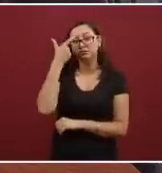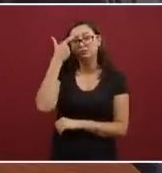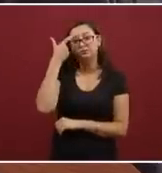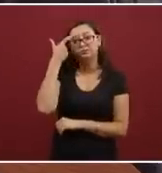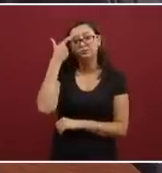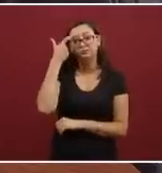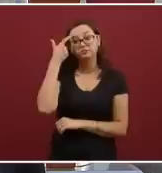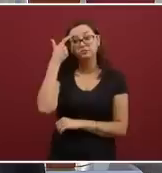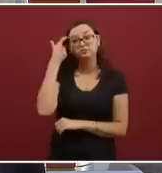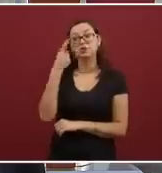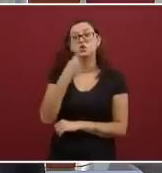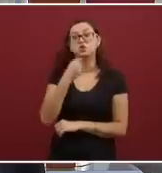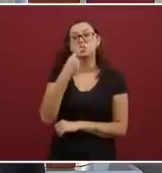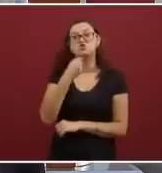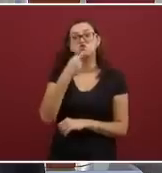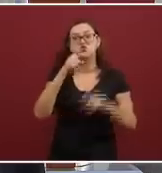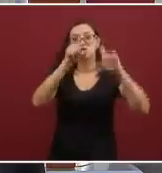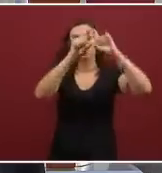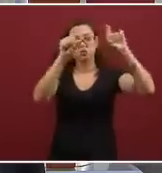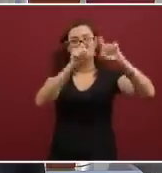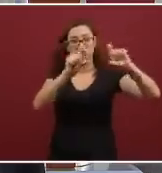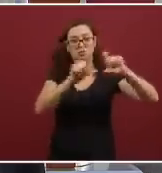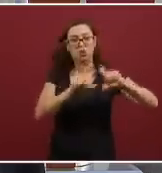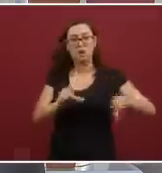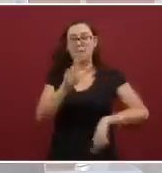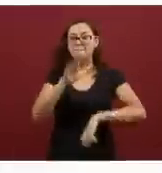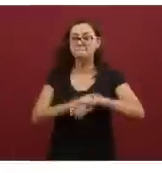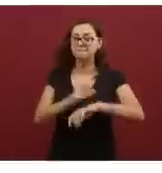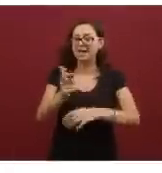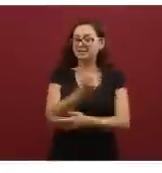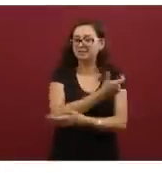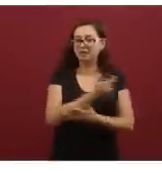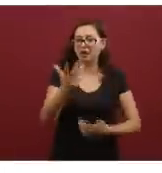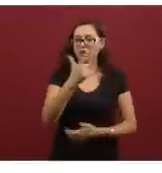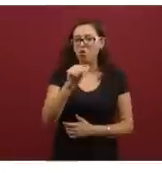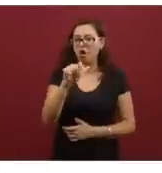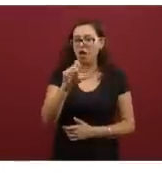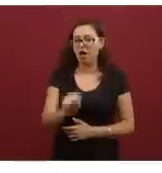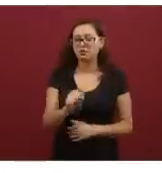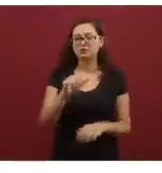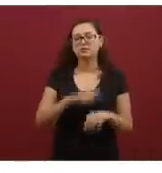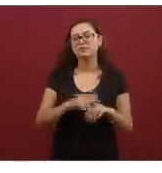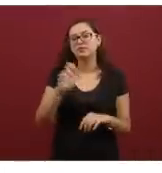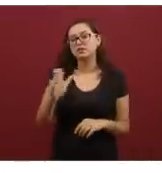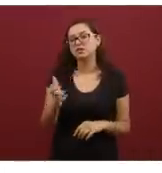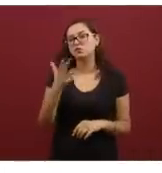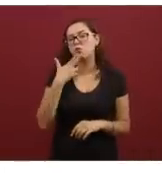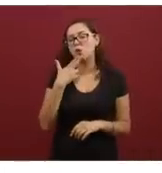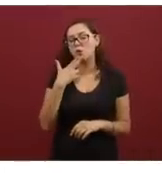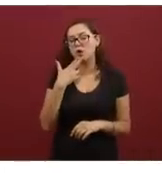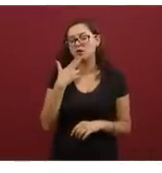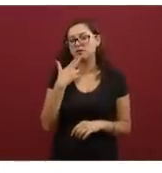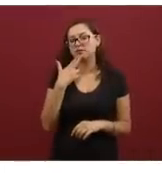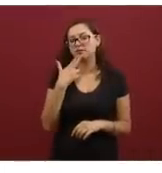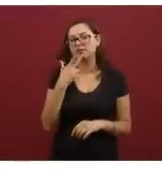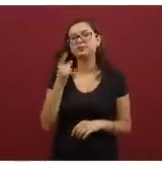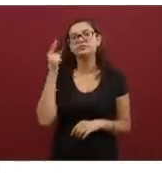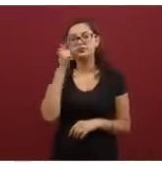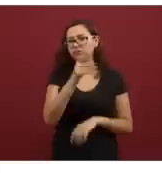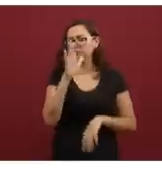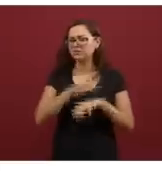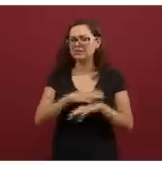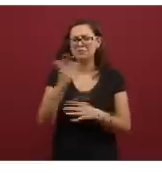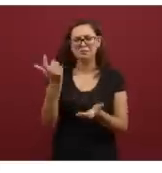empresas los que están en rojo, que tienen los márgenes más altos, principalmente en Chihuahua. Tienen los